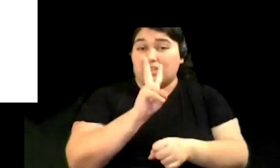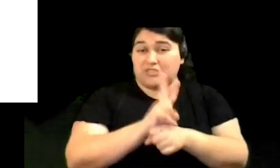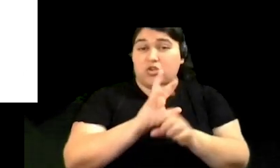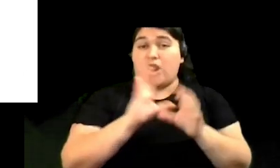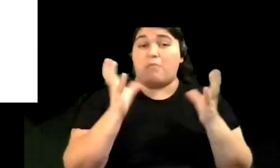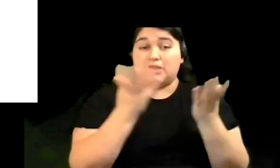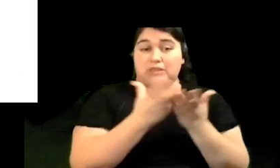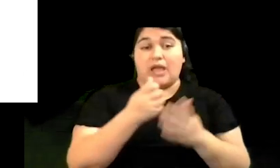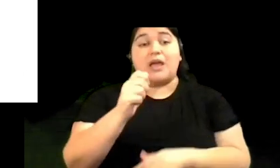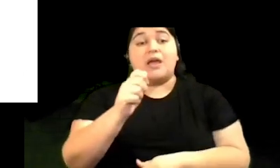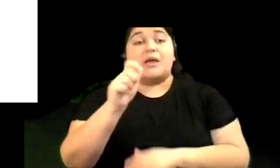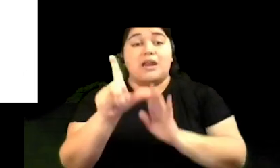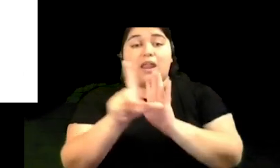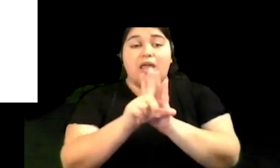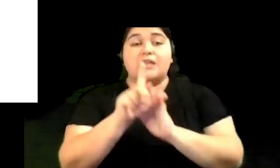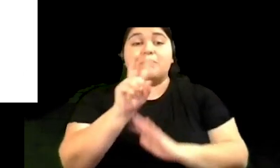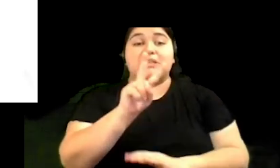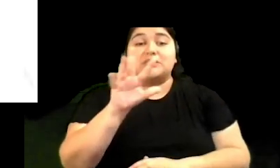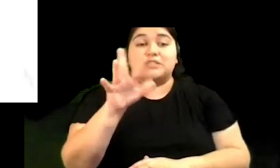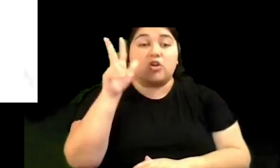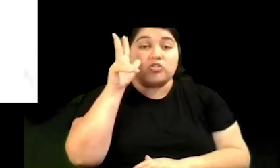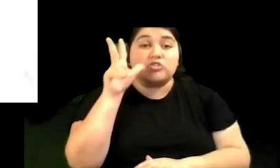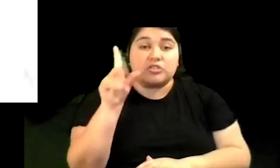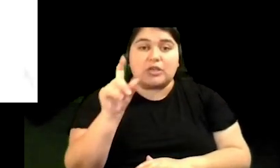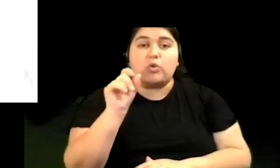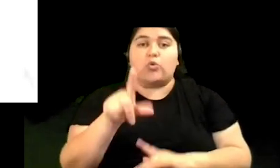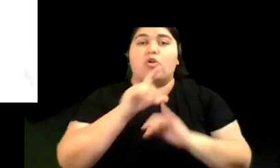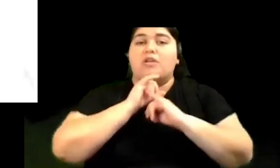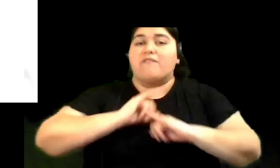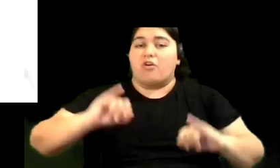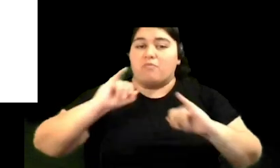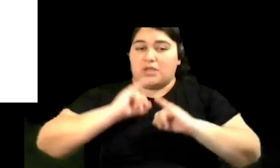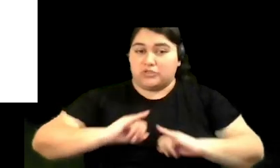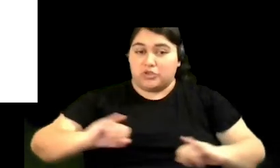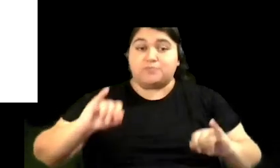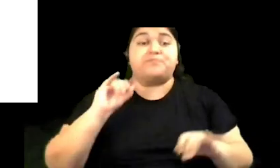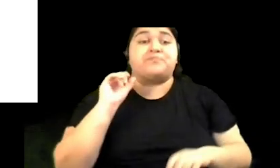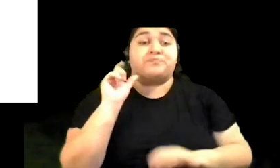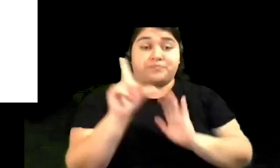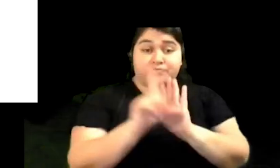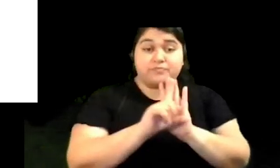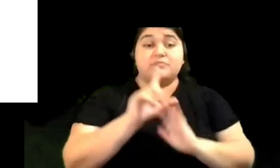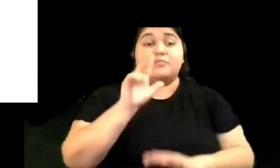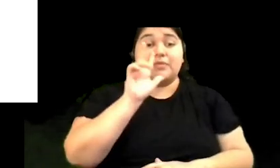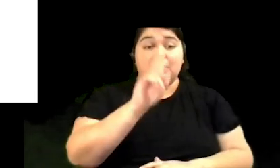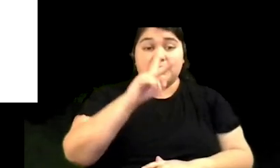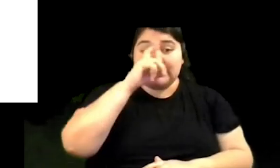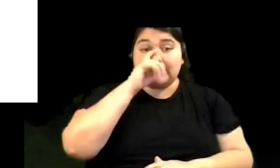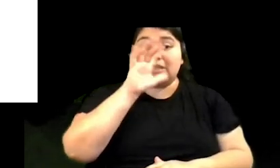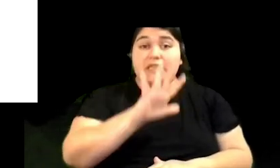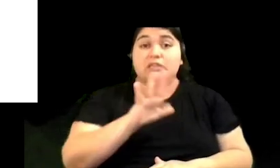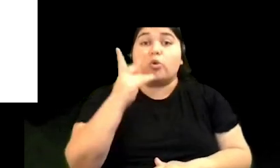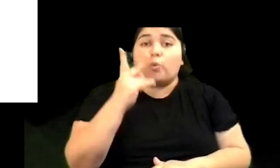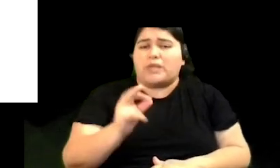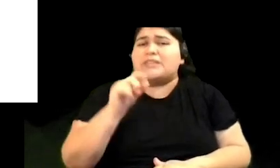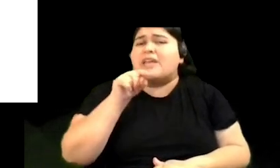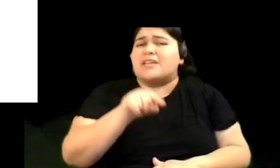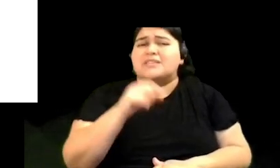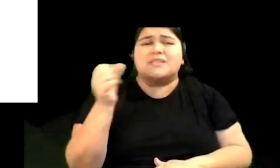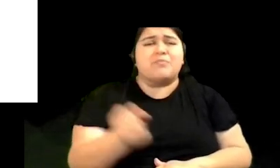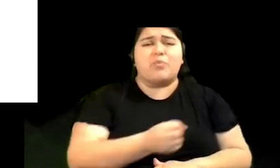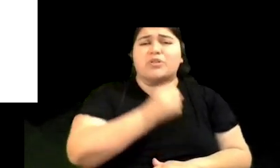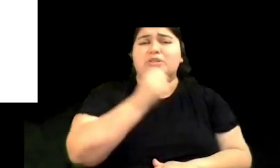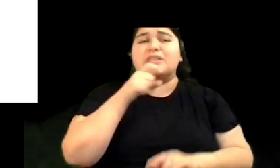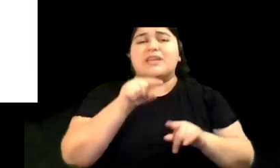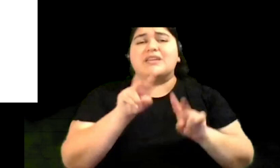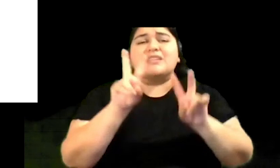la 25831, que es el régimen de información, y la 27520 es muy importante porque se ahonda el tema